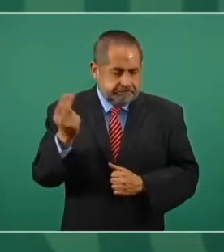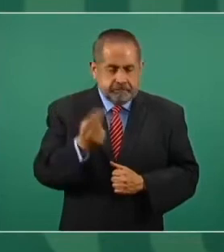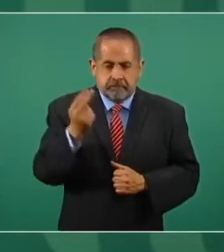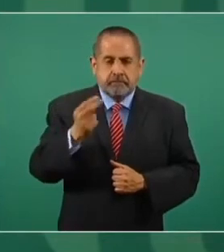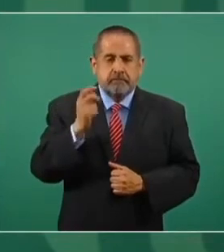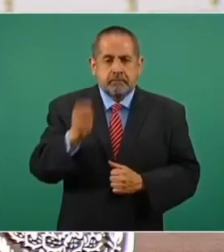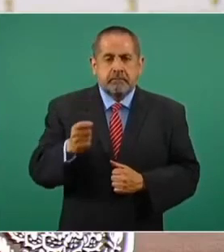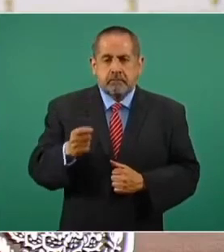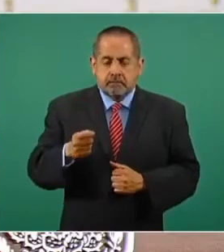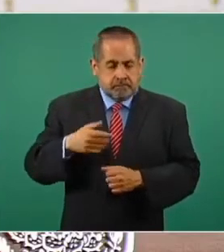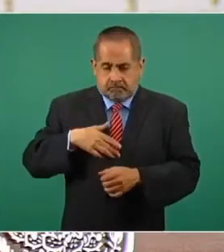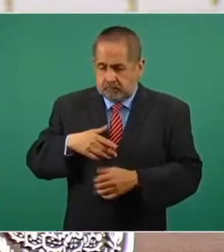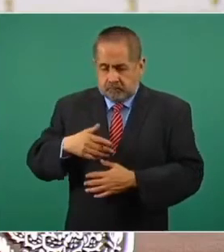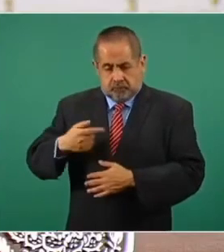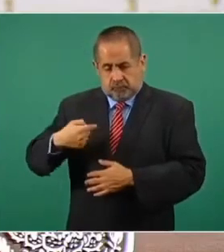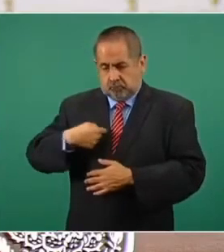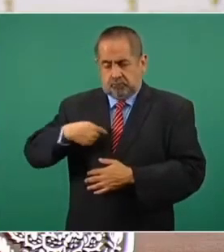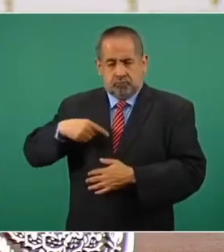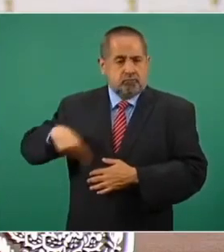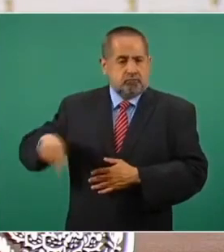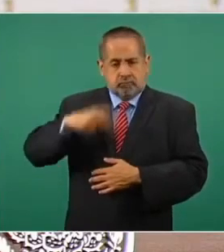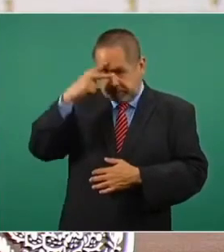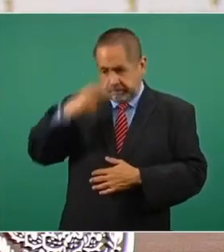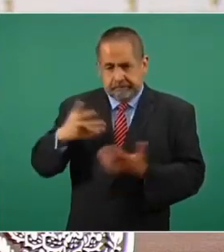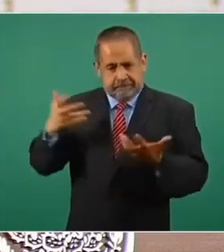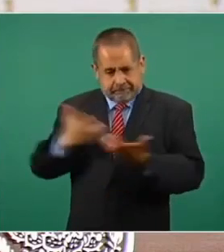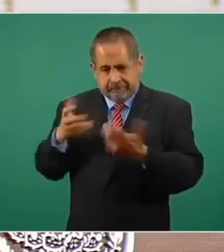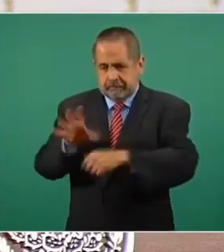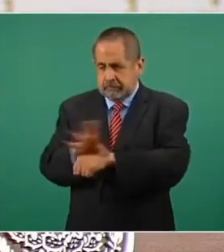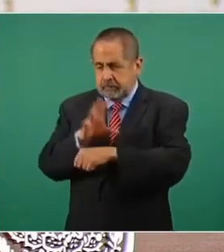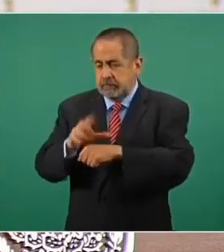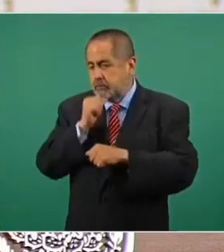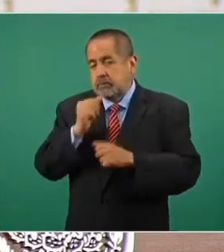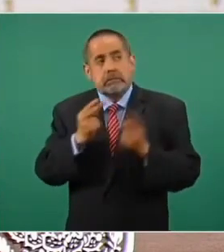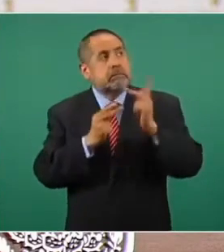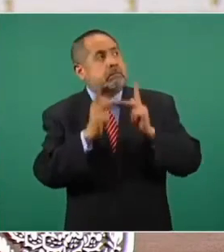Necesitamos ser autosuficientes